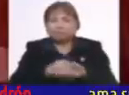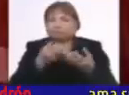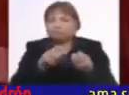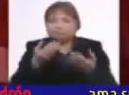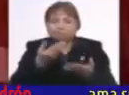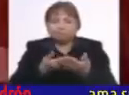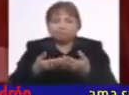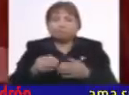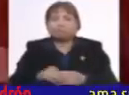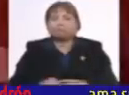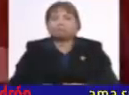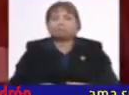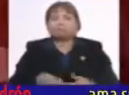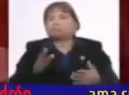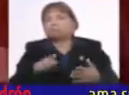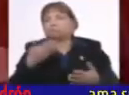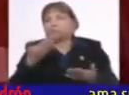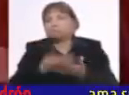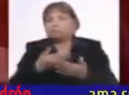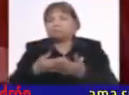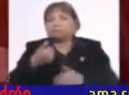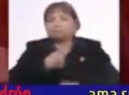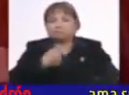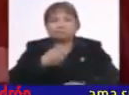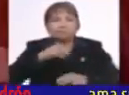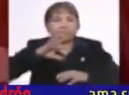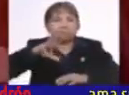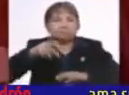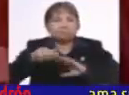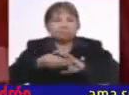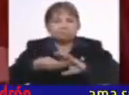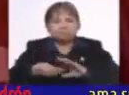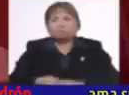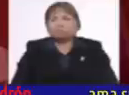cuestionaba que había aún una propia vida a la corrupción